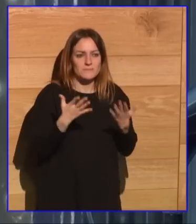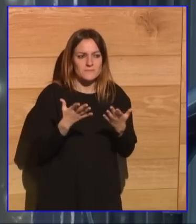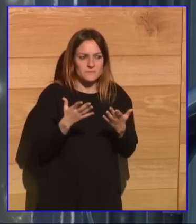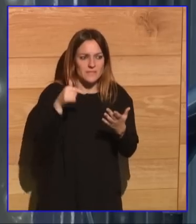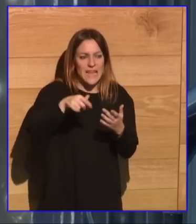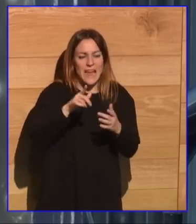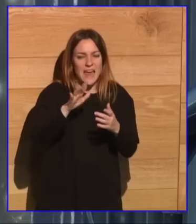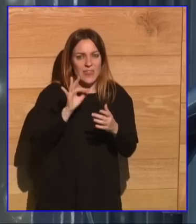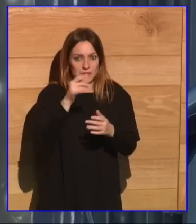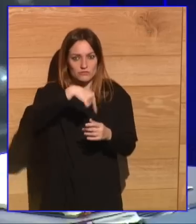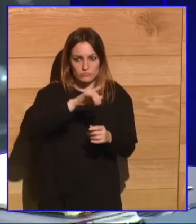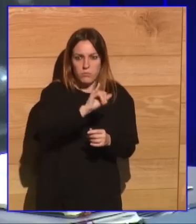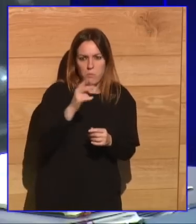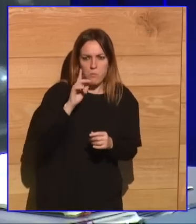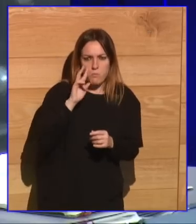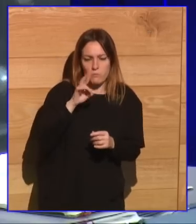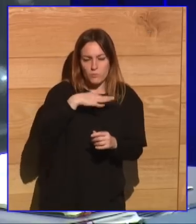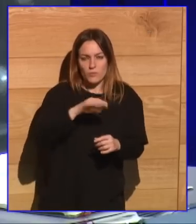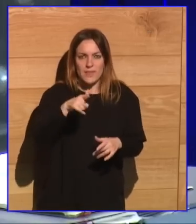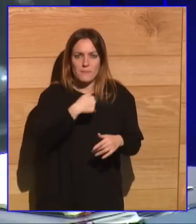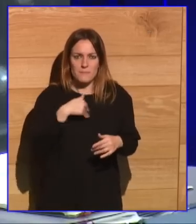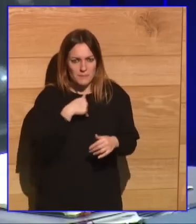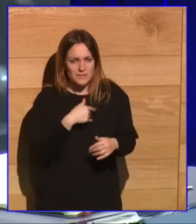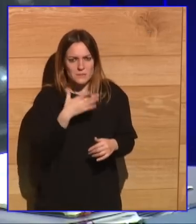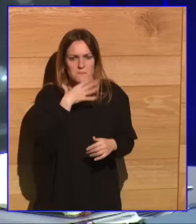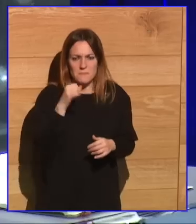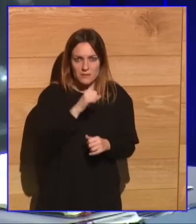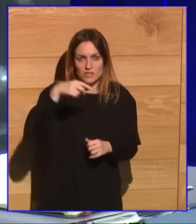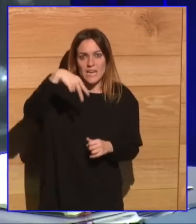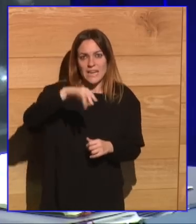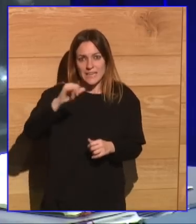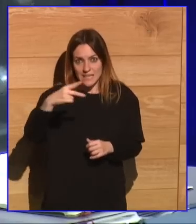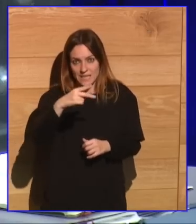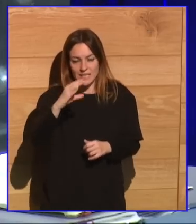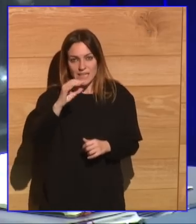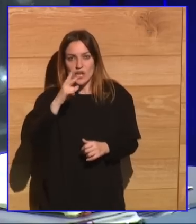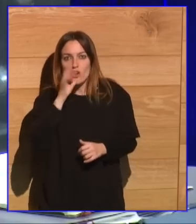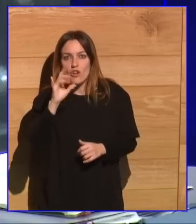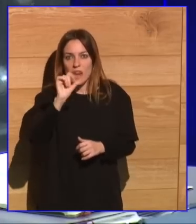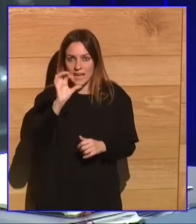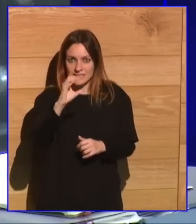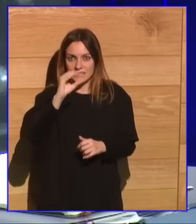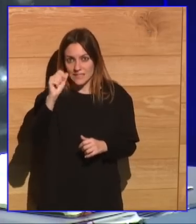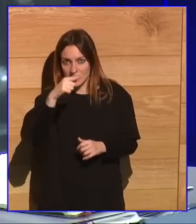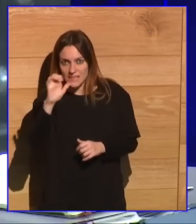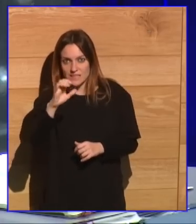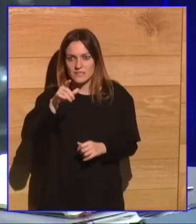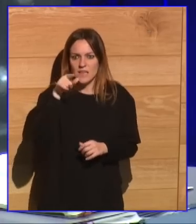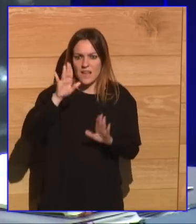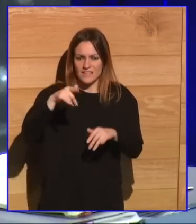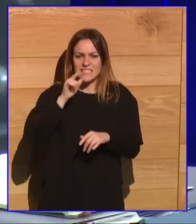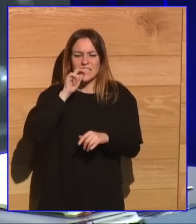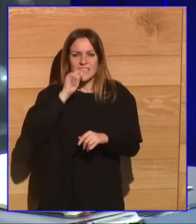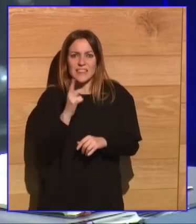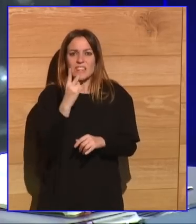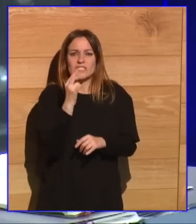tenemos interpretaciones maravillosas. Sí, esa es la realidad. Sí, señor. Nicolas Cage, que debe estar como las maracas de Machín, se arrancó directamente 2 dientes